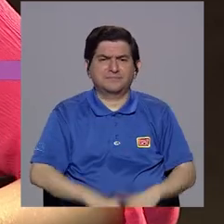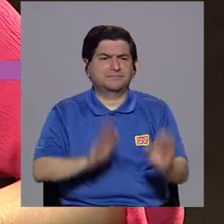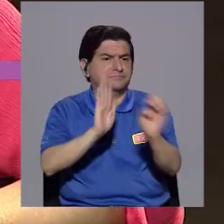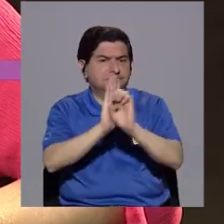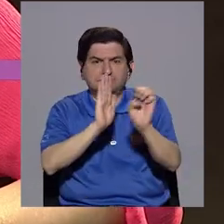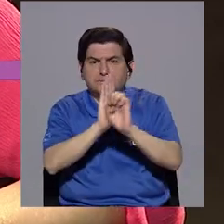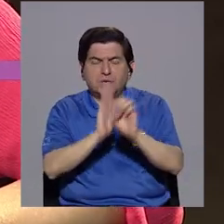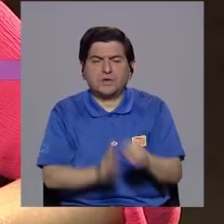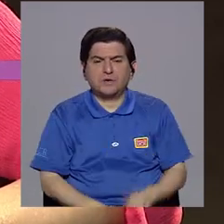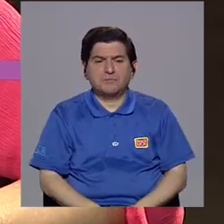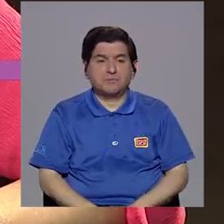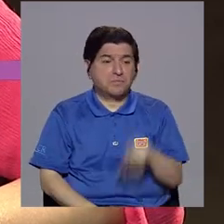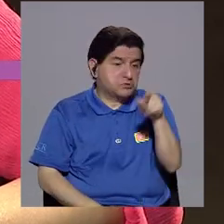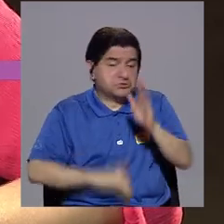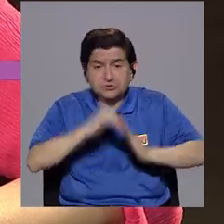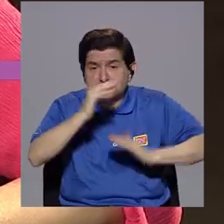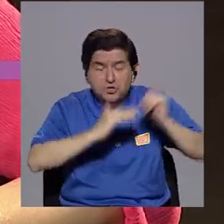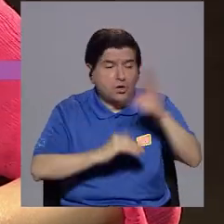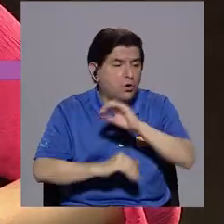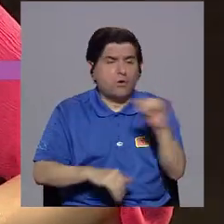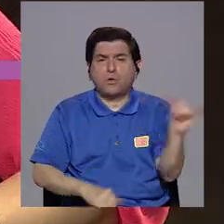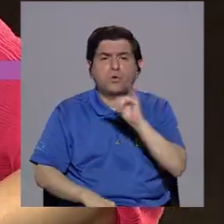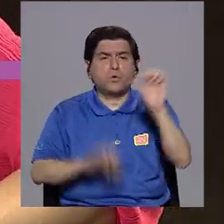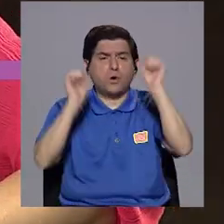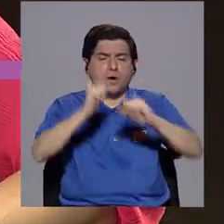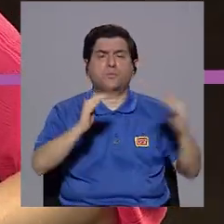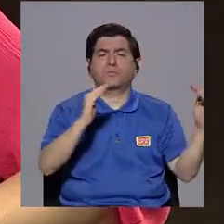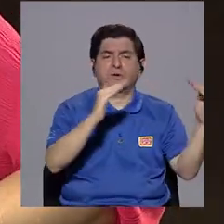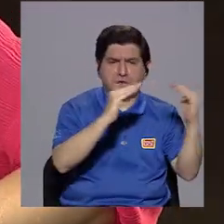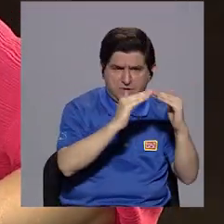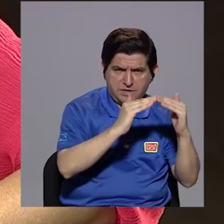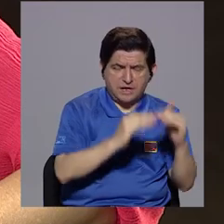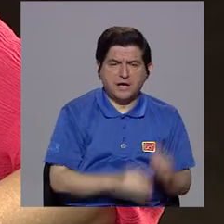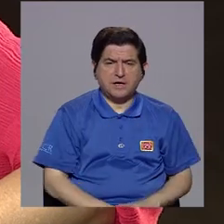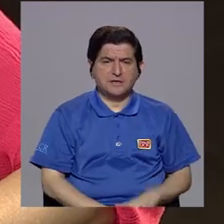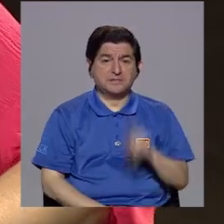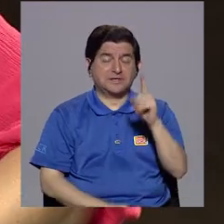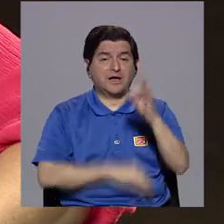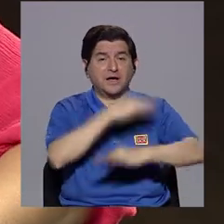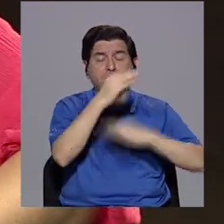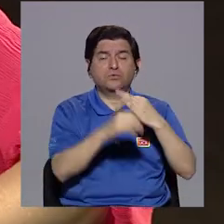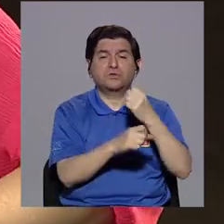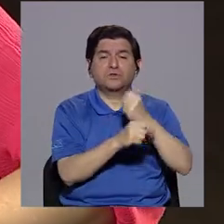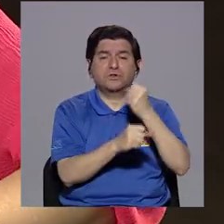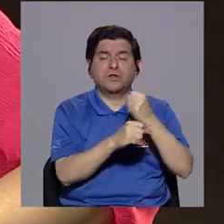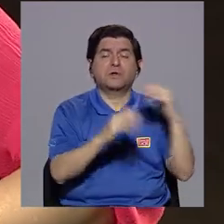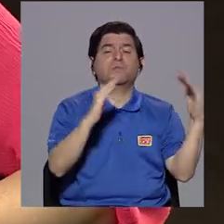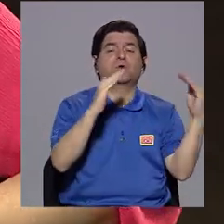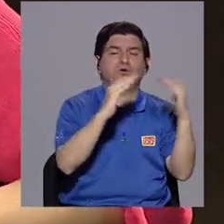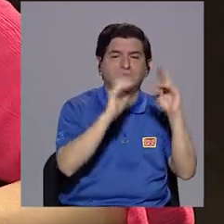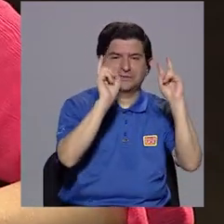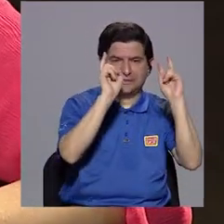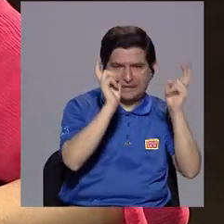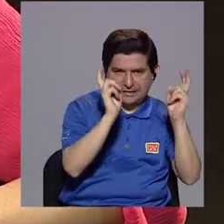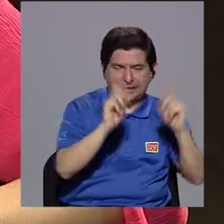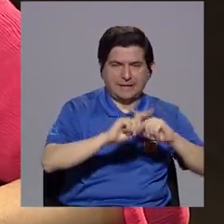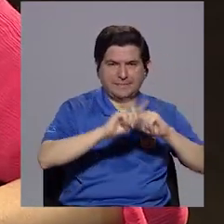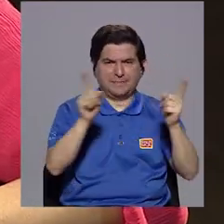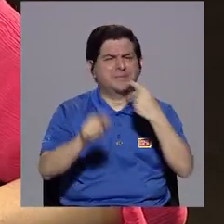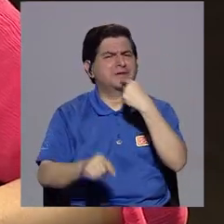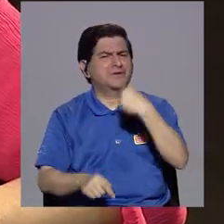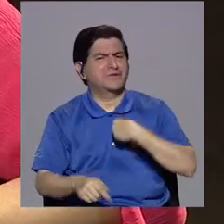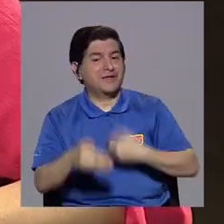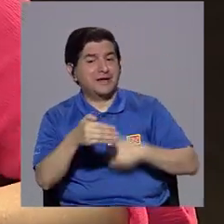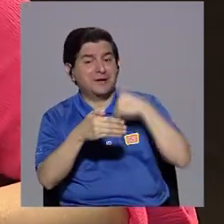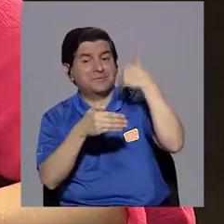por ejemplo, que está construyendo algo, o también lo puede hacer en la casa, como que le dejan una tarea, por decirlo así, pero eso